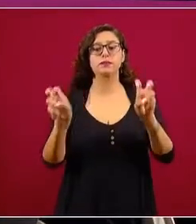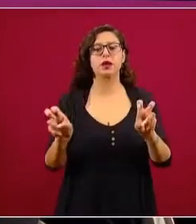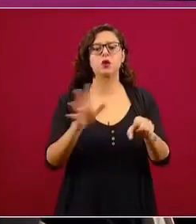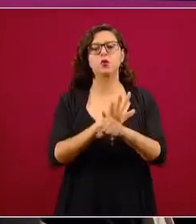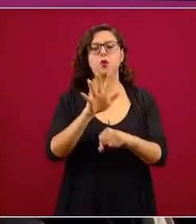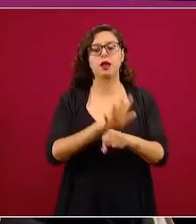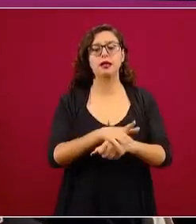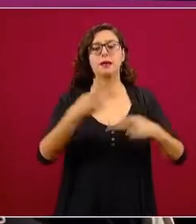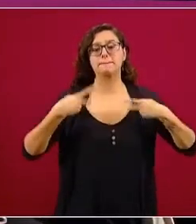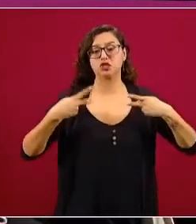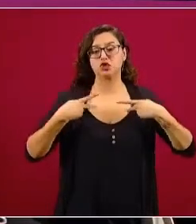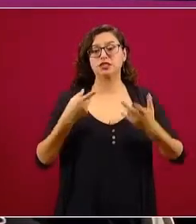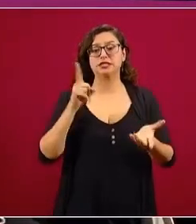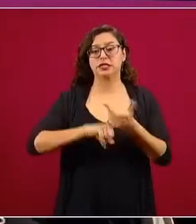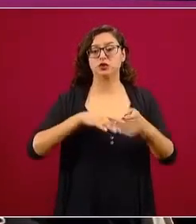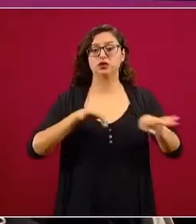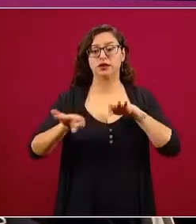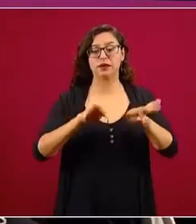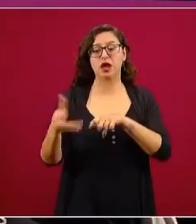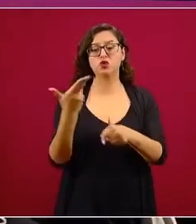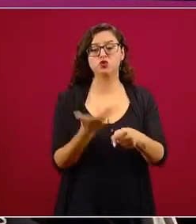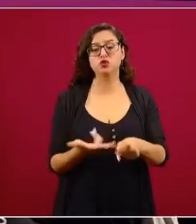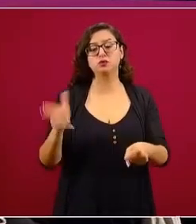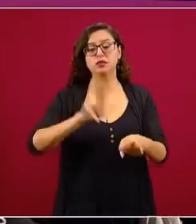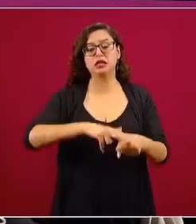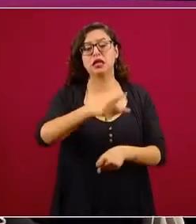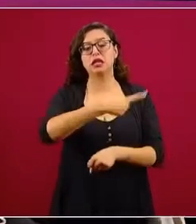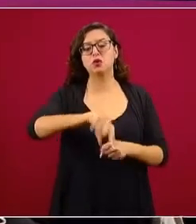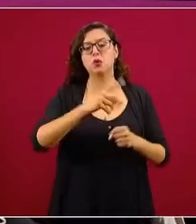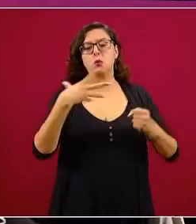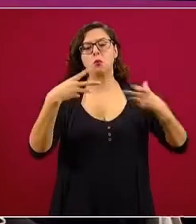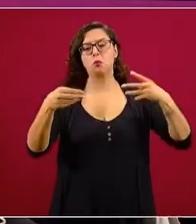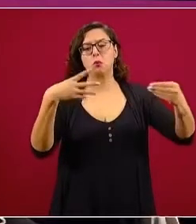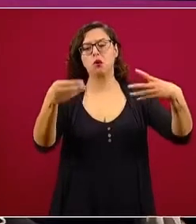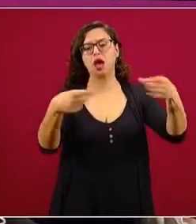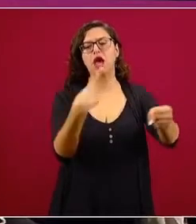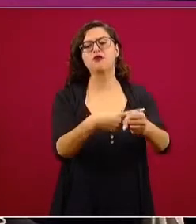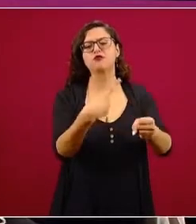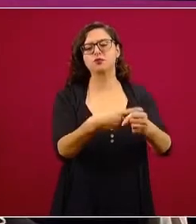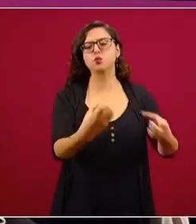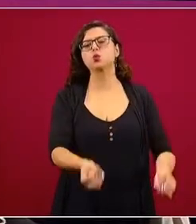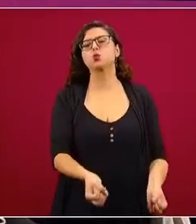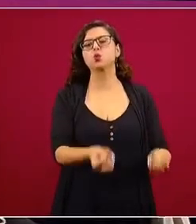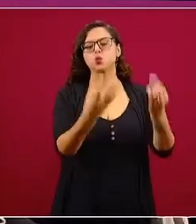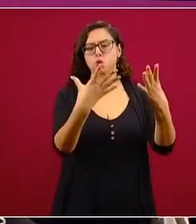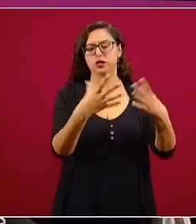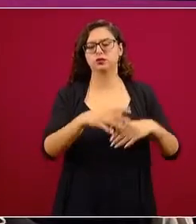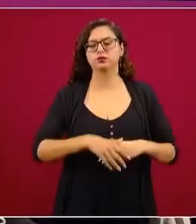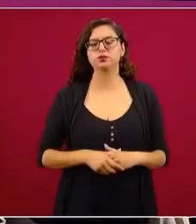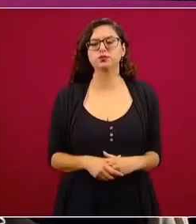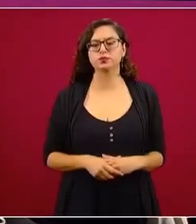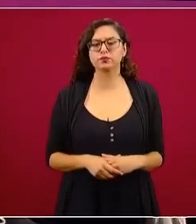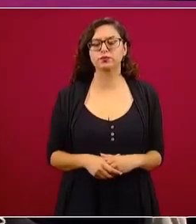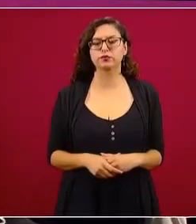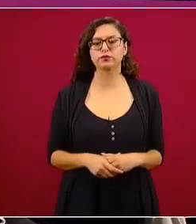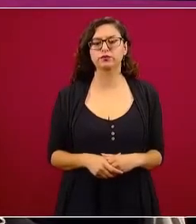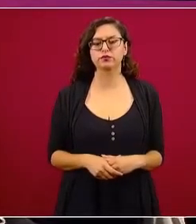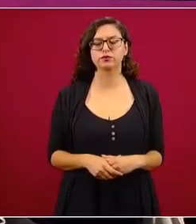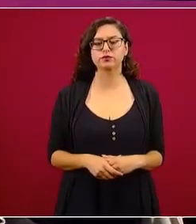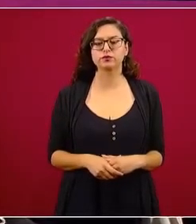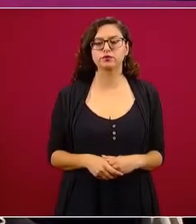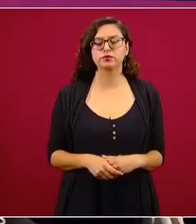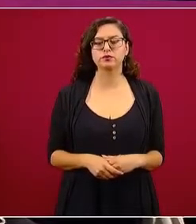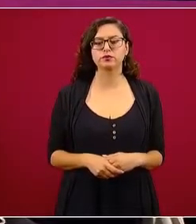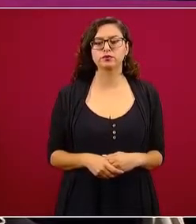de salud que en un momento determinado ha sido contagiado y ha enfermado de COVID-19. Entonces, para el